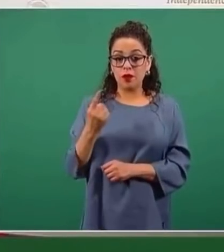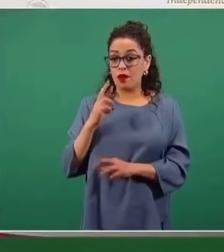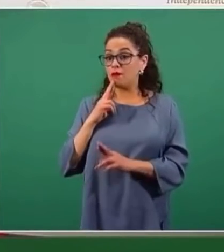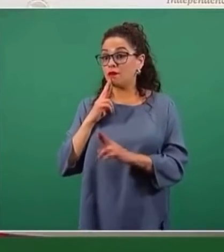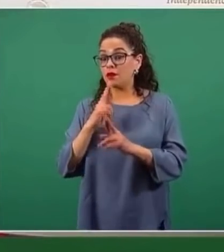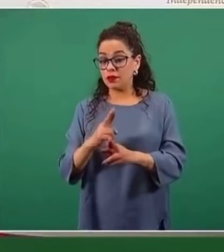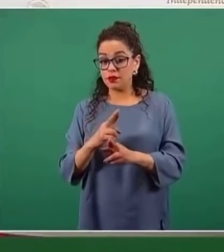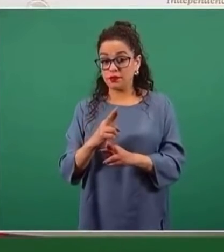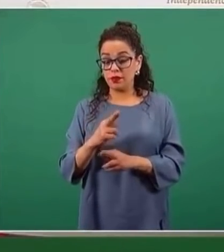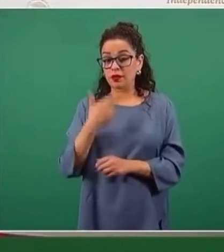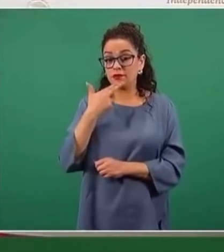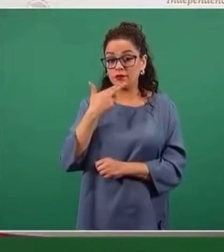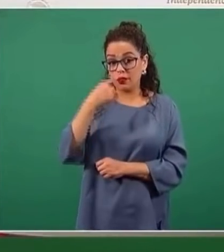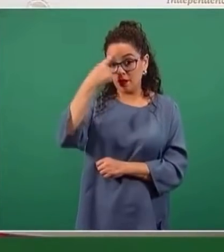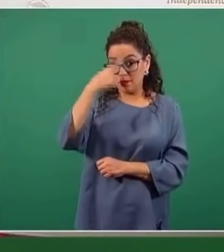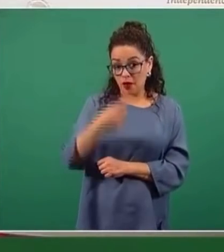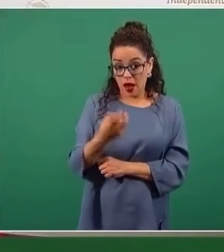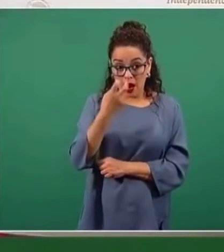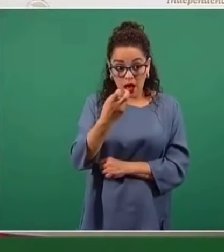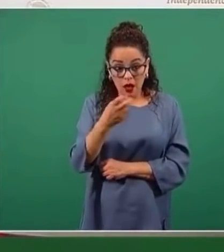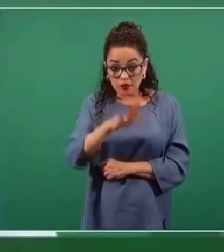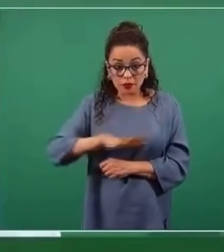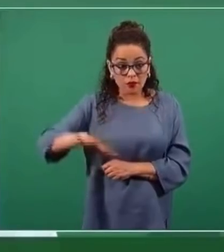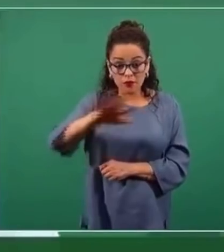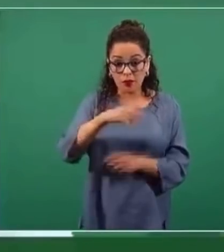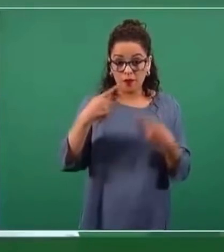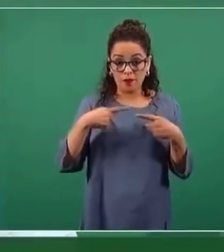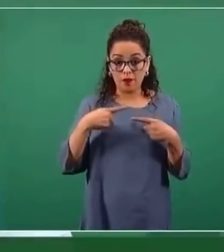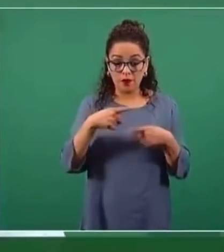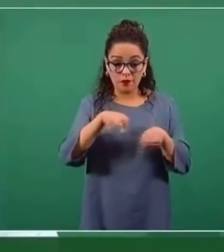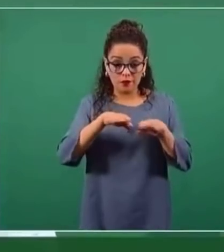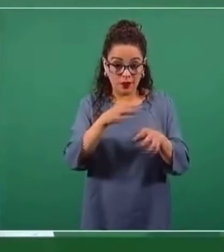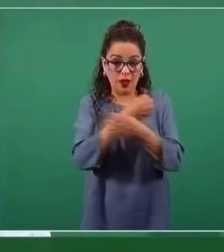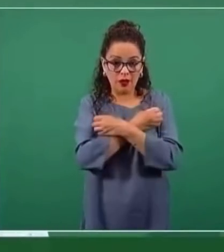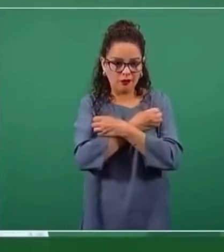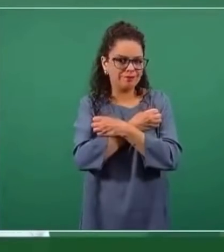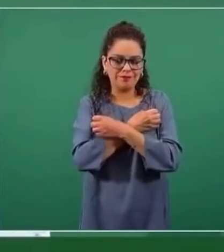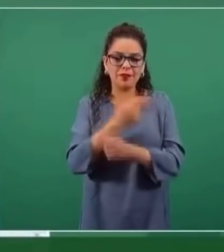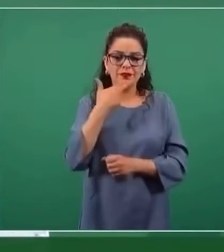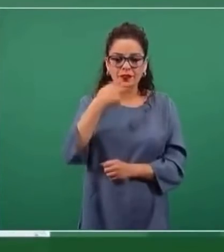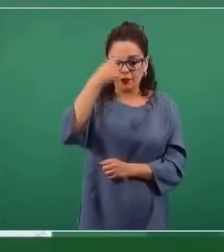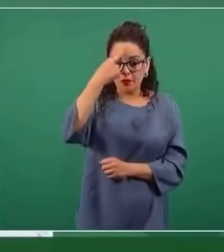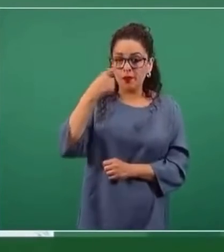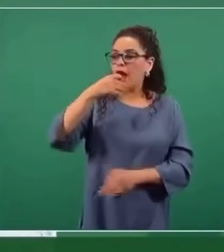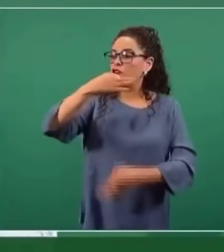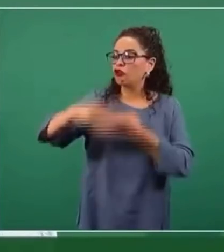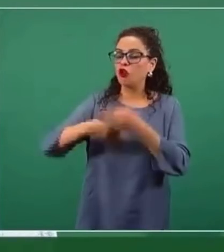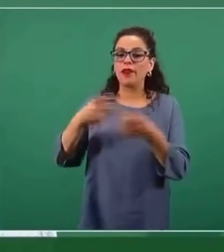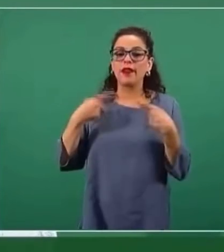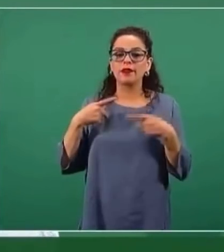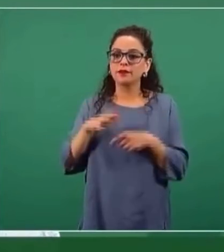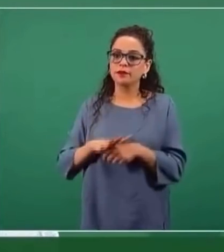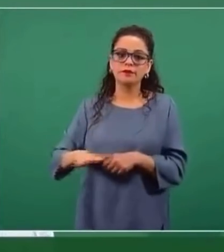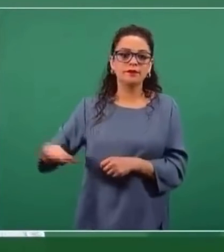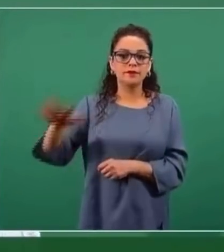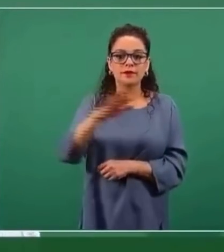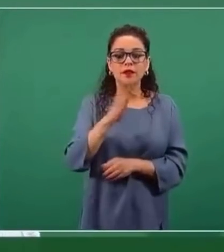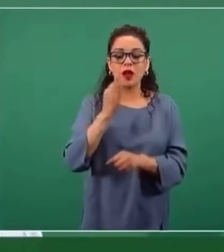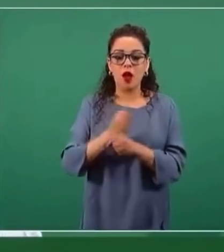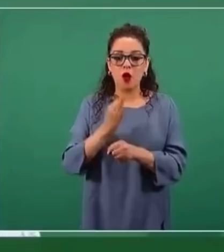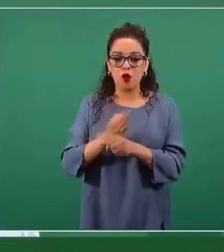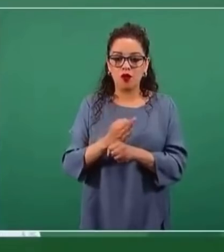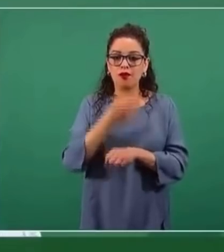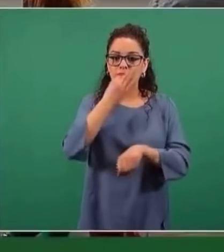va a servir para el grupo de trabajadores de la educación, sino sirve realmente para toda la población que en este momento está siendo